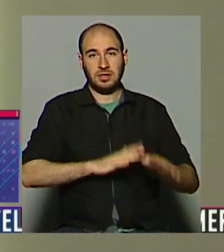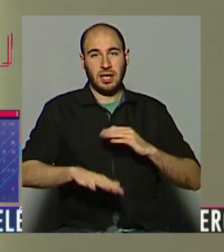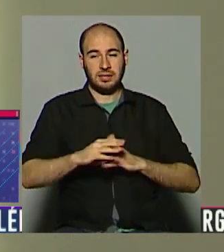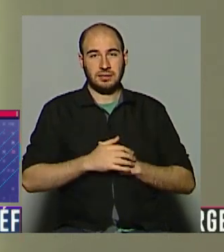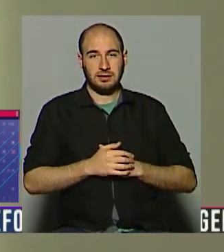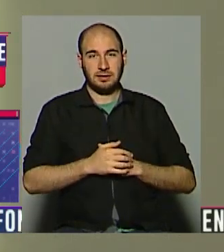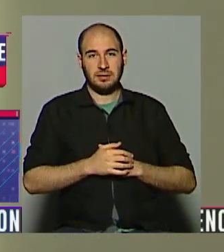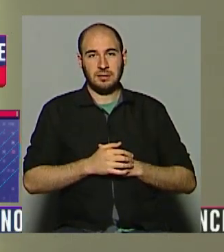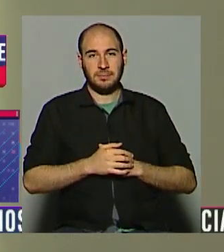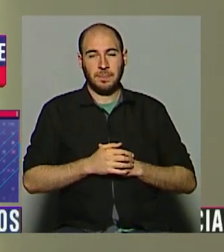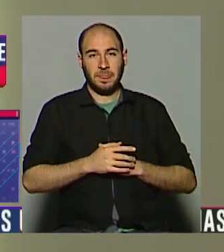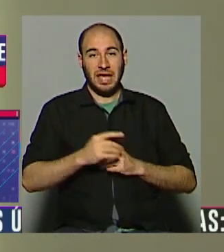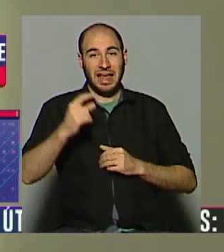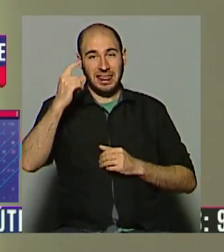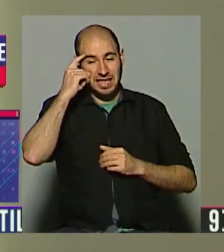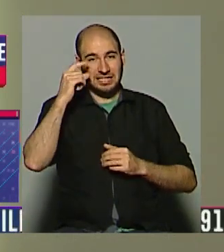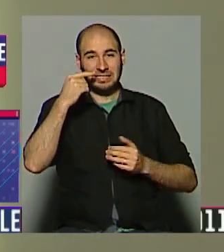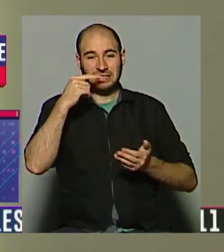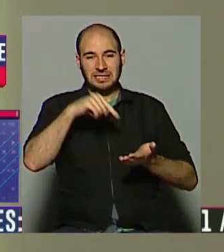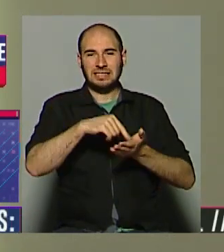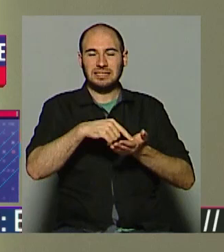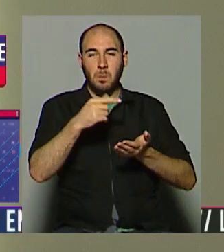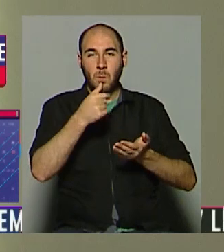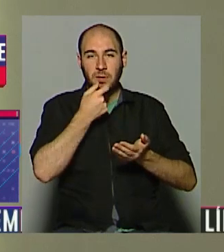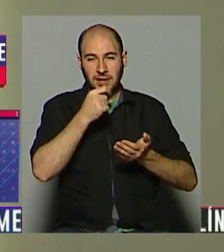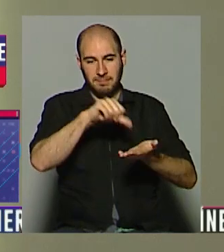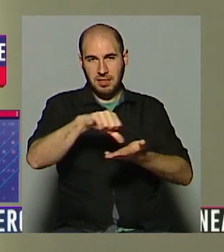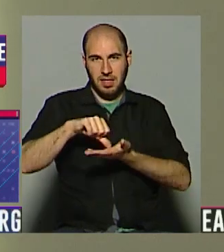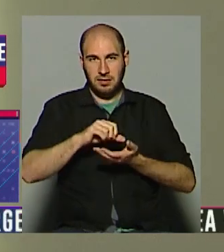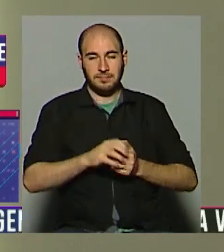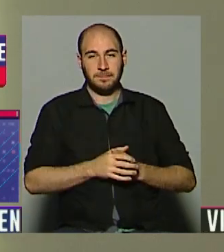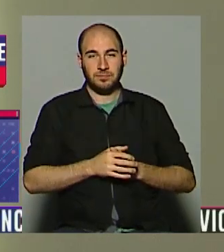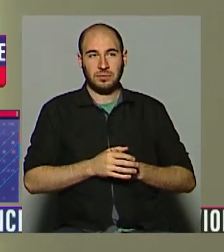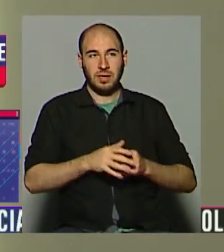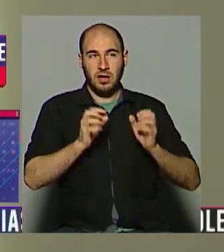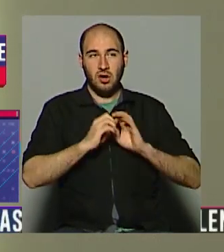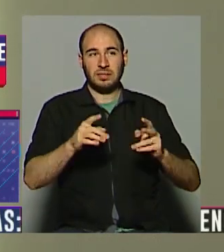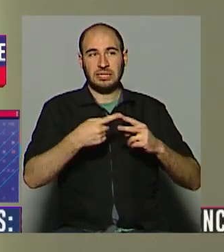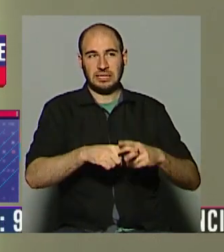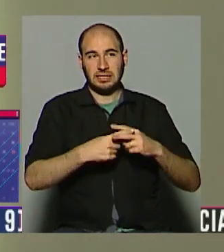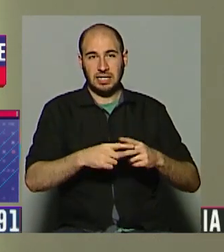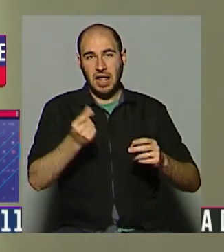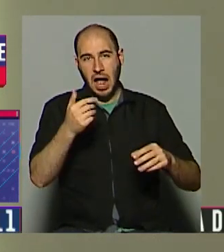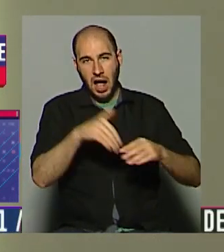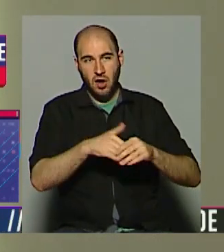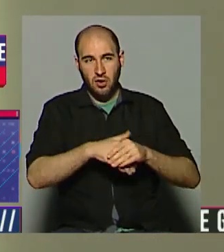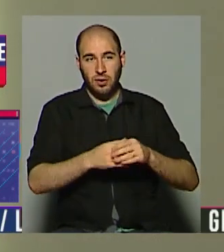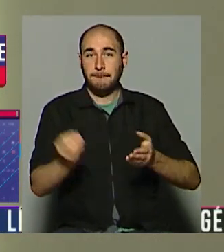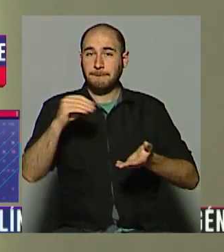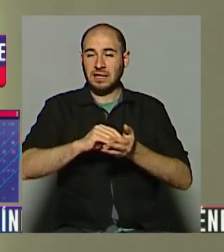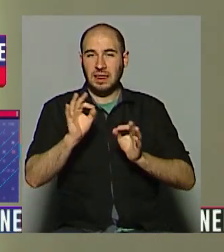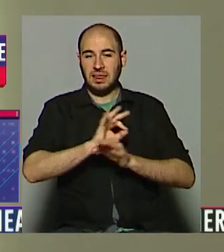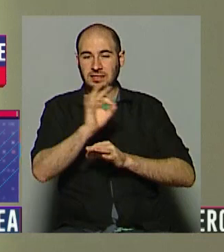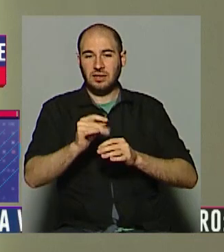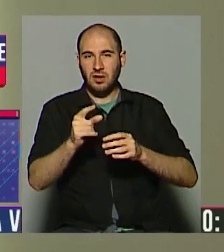en los 10 municentros que tiene la ciudad de Mendoza. Sí. Lanzamos un taller de ahorro más el diseño